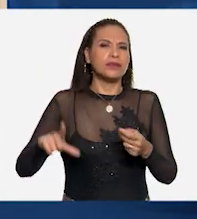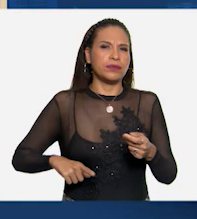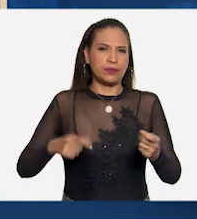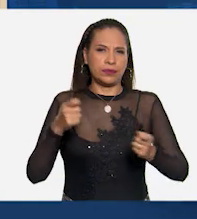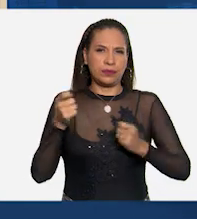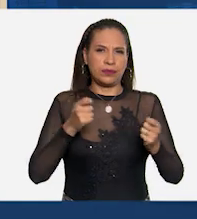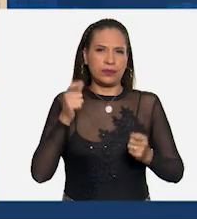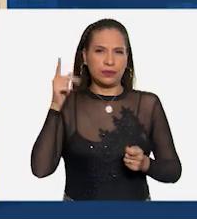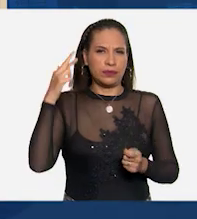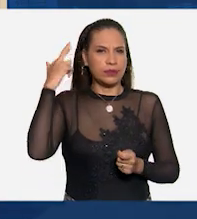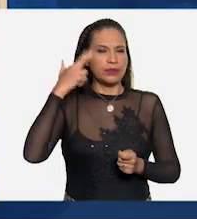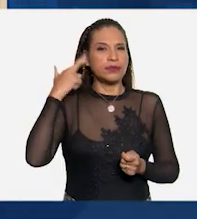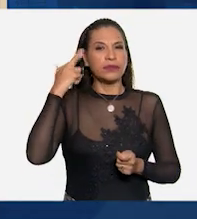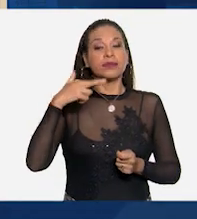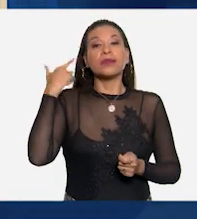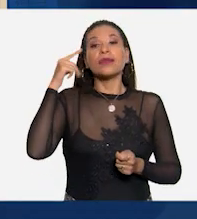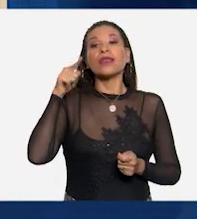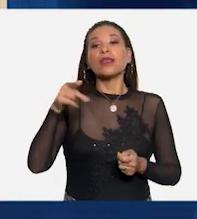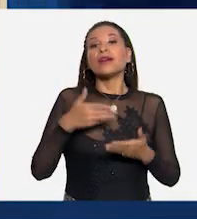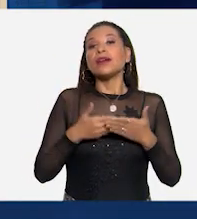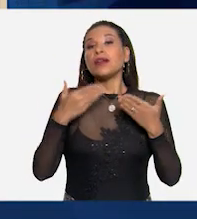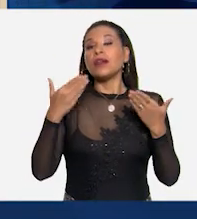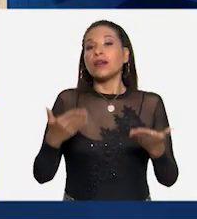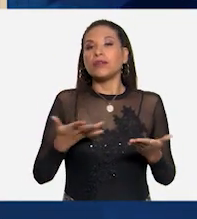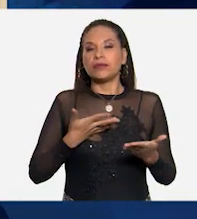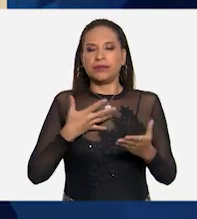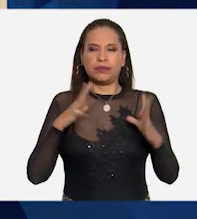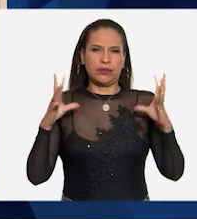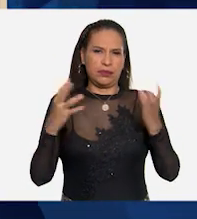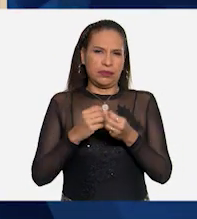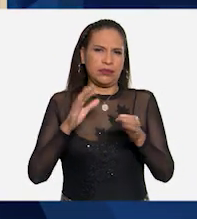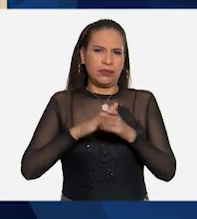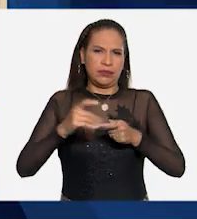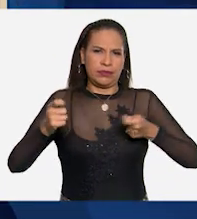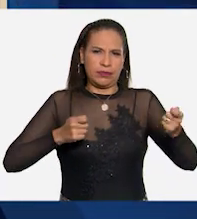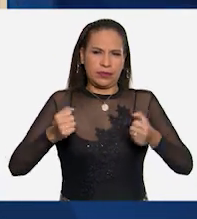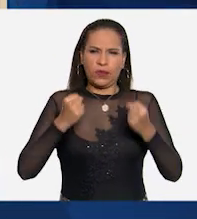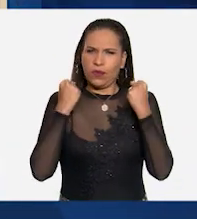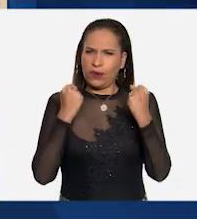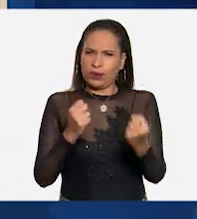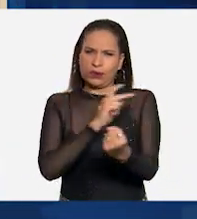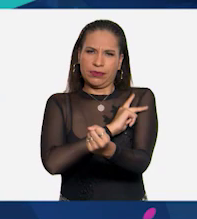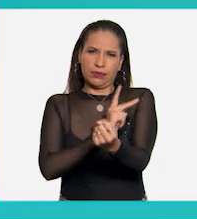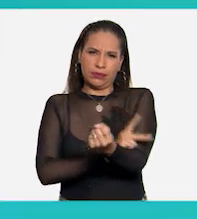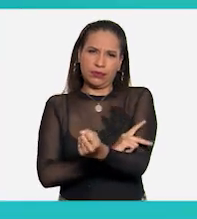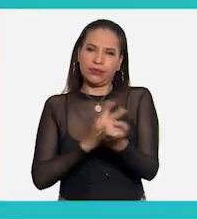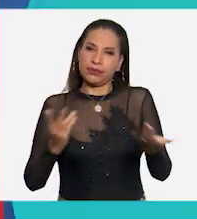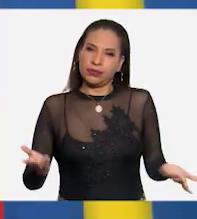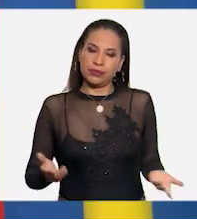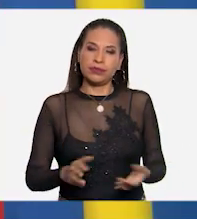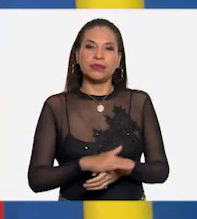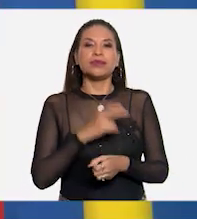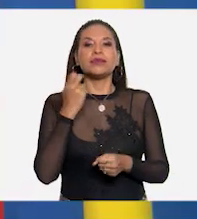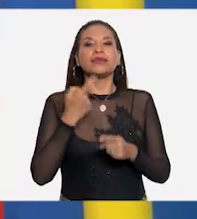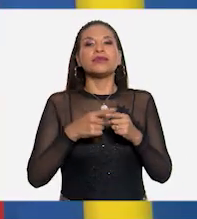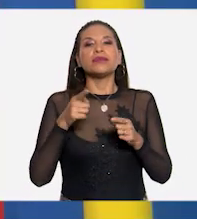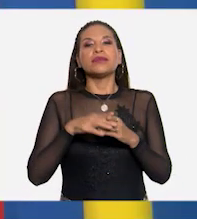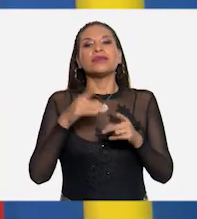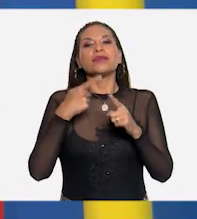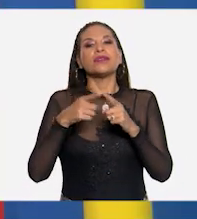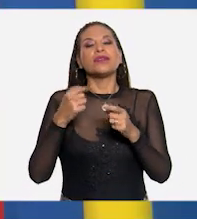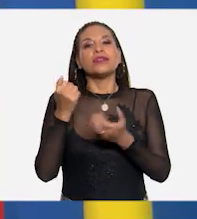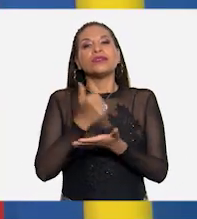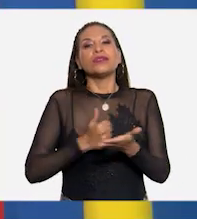gobernaba el monarca, el rey que ahora concentraba mayor poder y fuerza. En estas pujantes